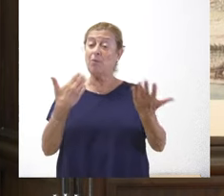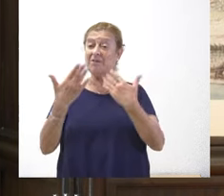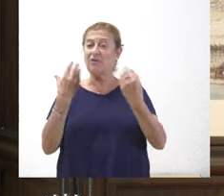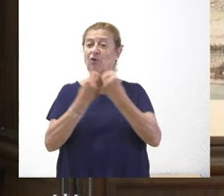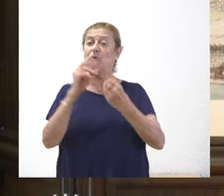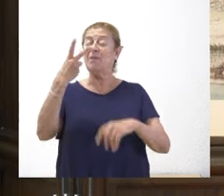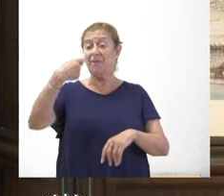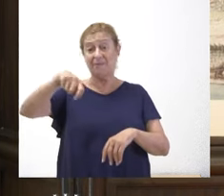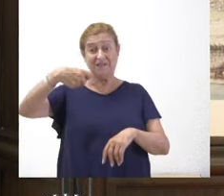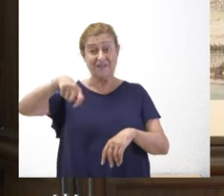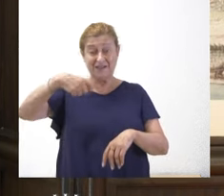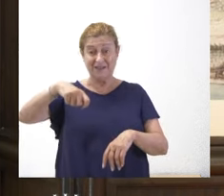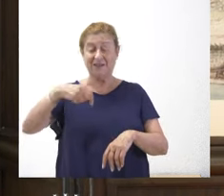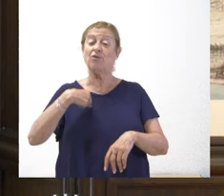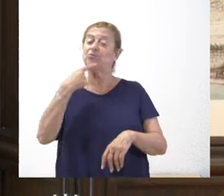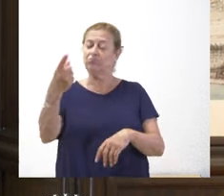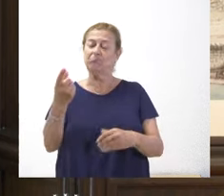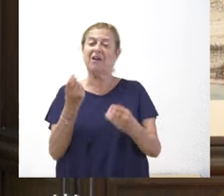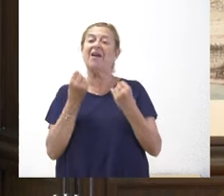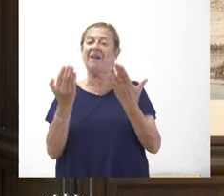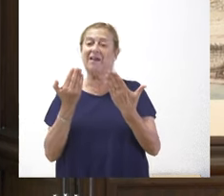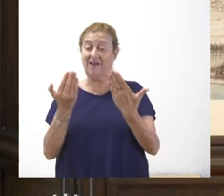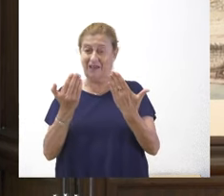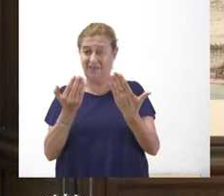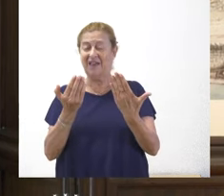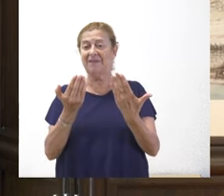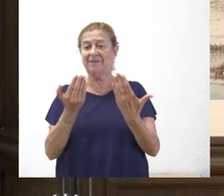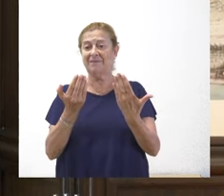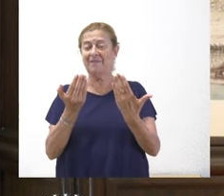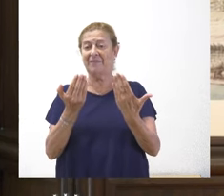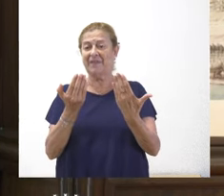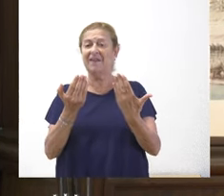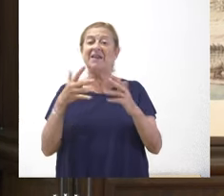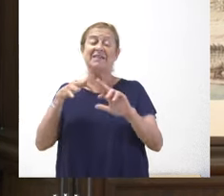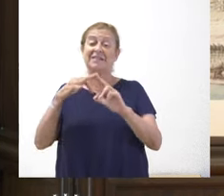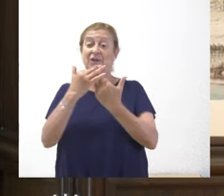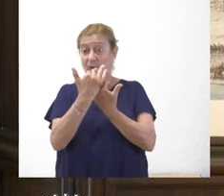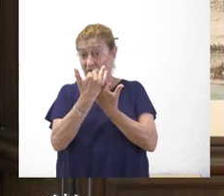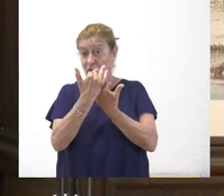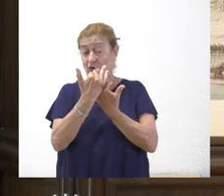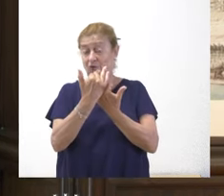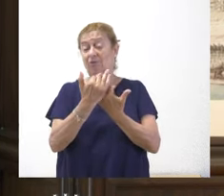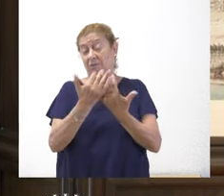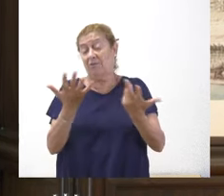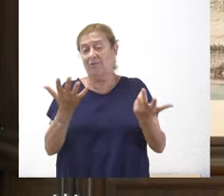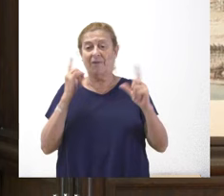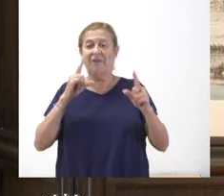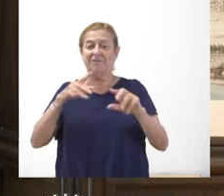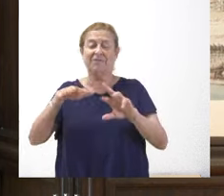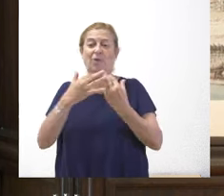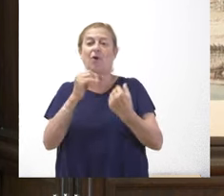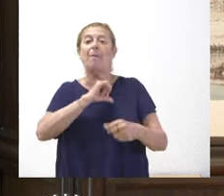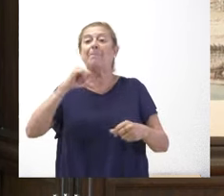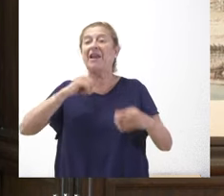vicepresidente le he agradecido eh la situación teniendo en cuenta las circunstancias